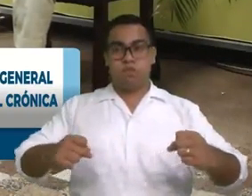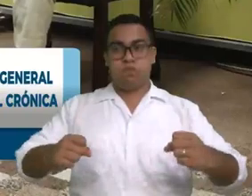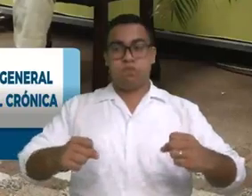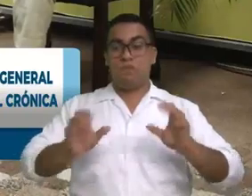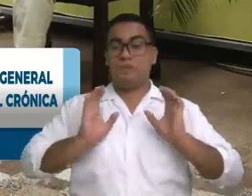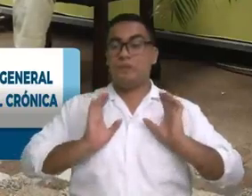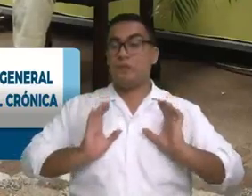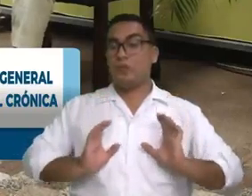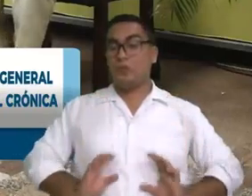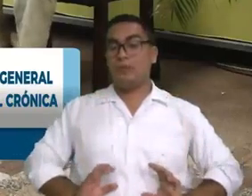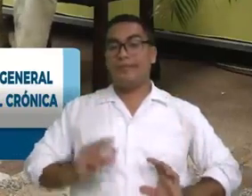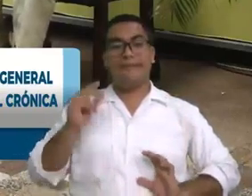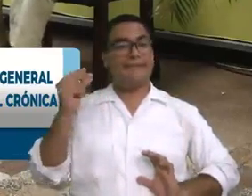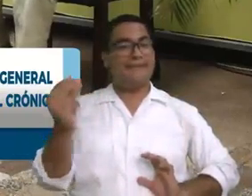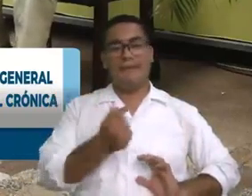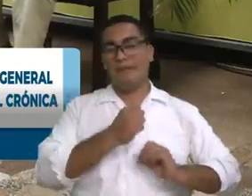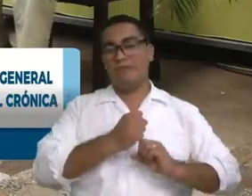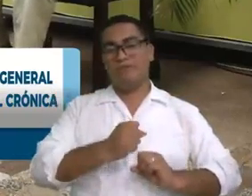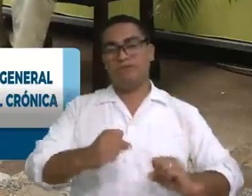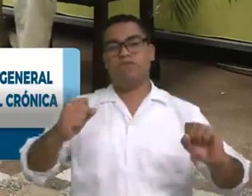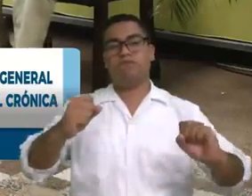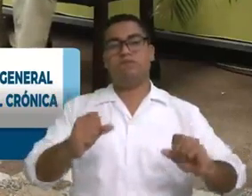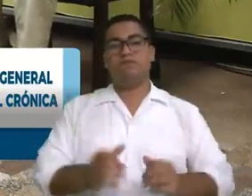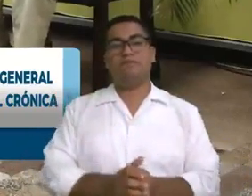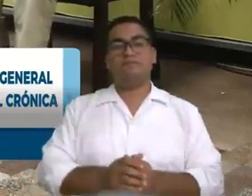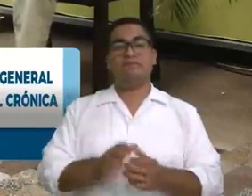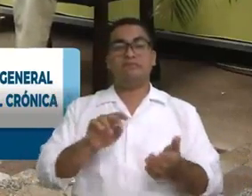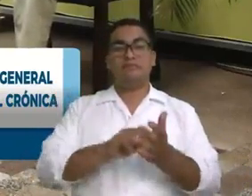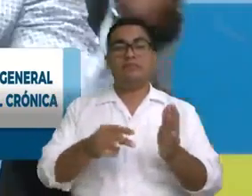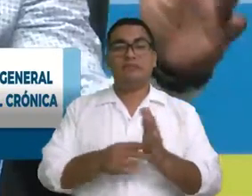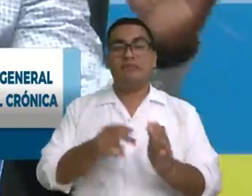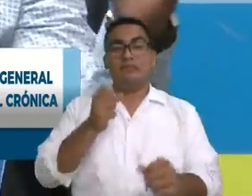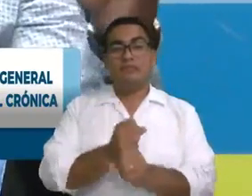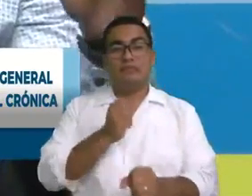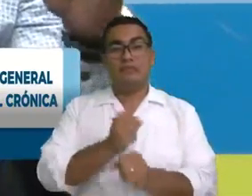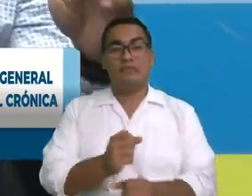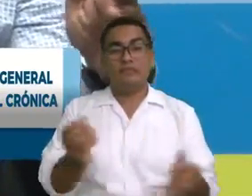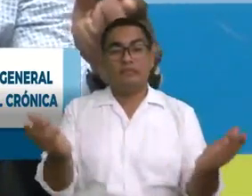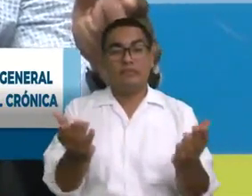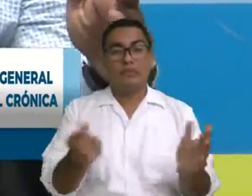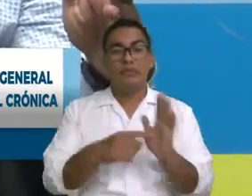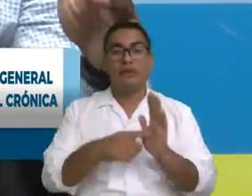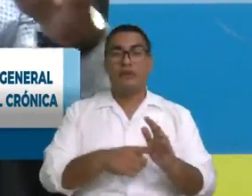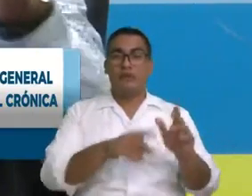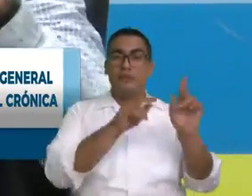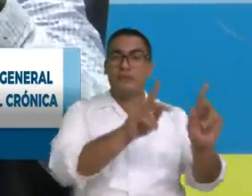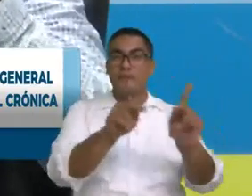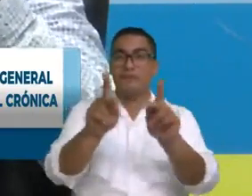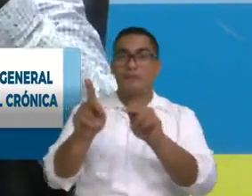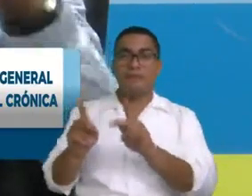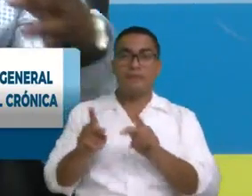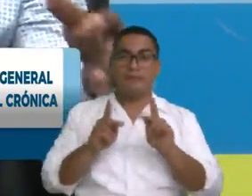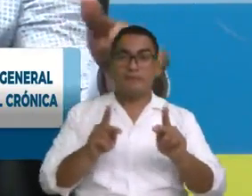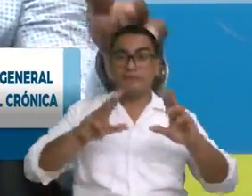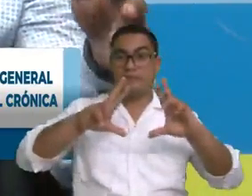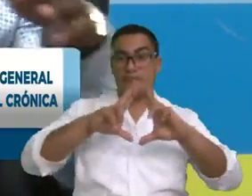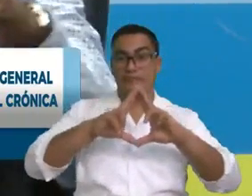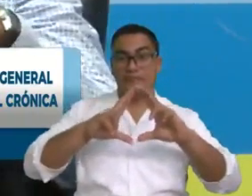qué pasa? Se engordan rápidamente. Tiene que ver con el ritmo de trabajo, porque, a ver, no todas las personas, por ejemplo, en